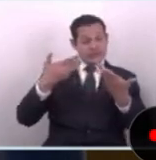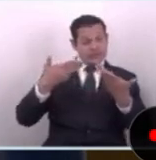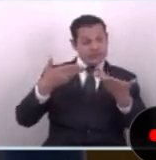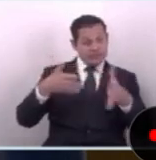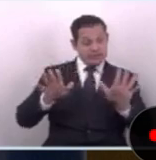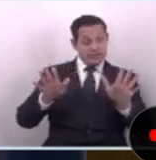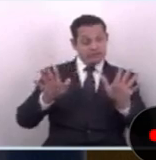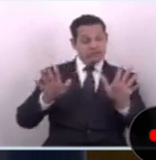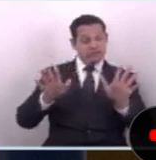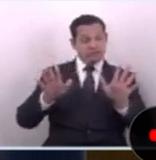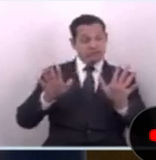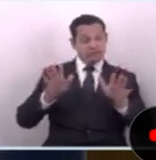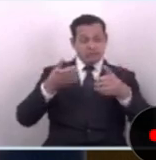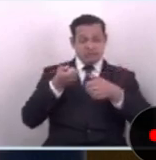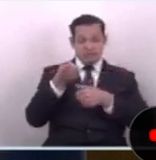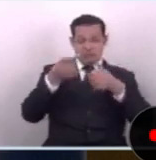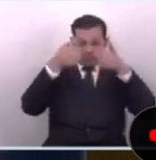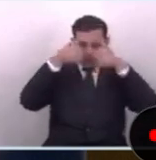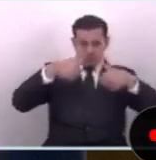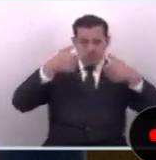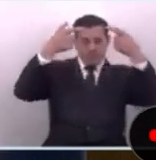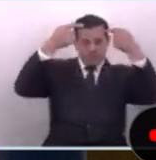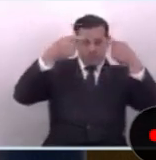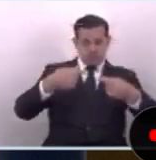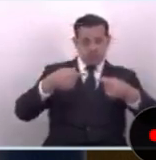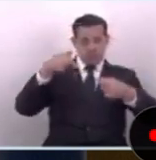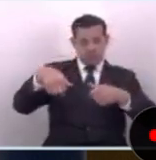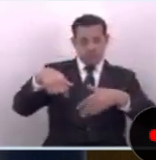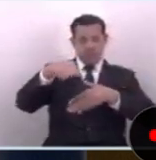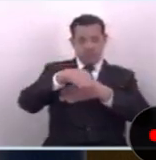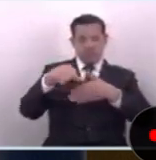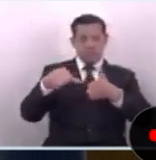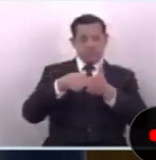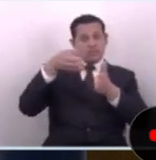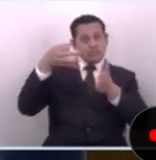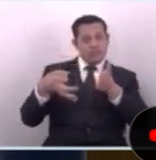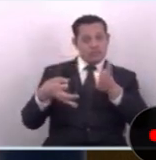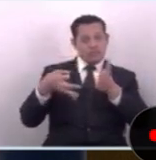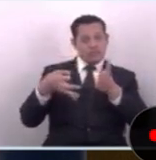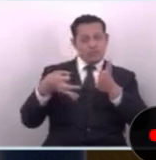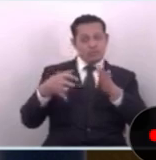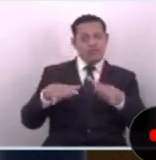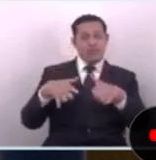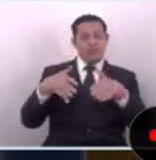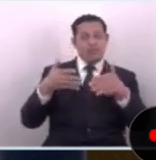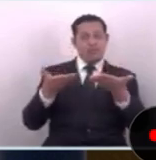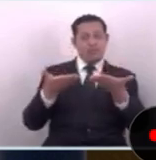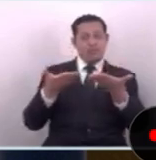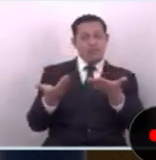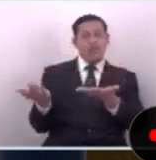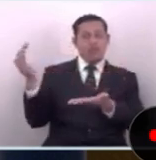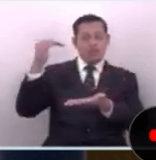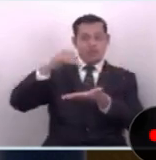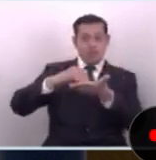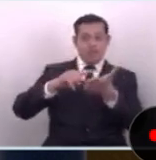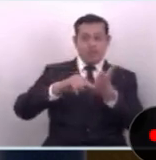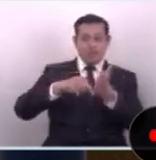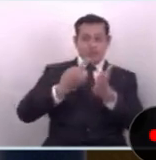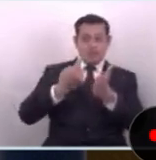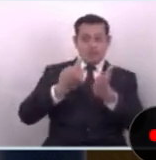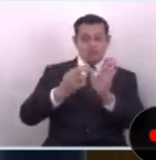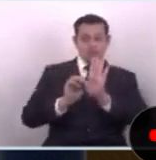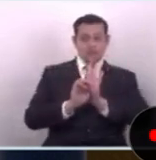estamos por aprobar el presupuesto de esta asamblea legislativa que una vez más va